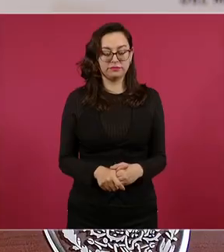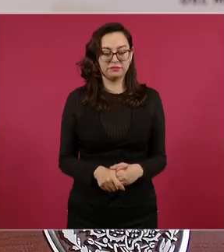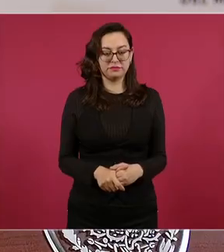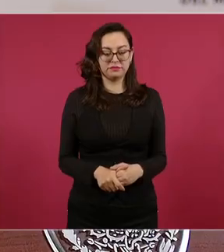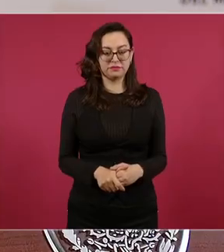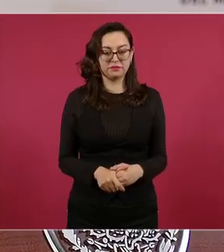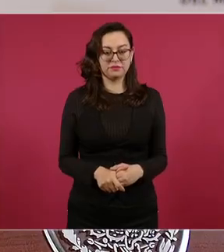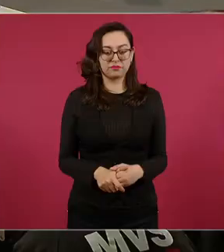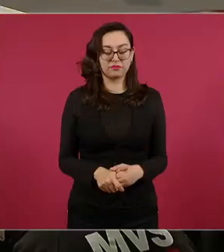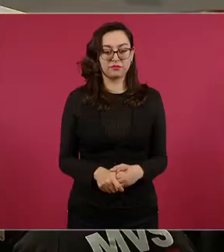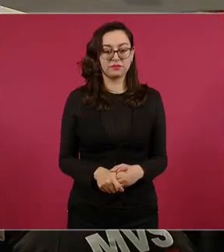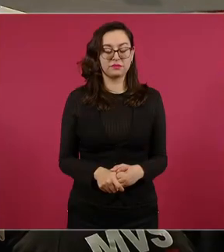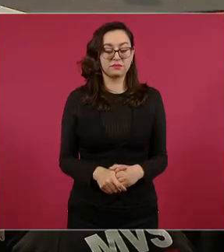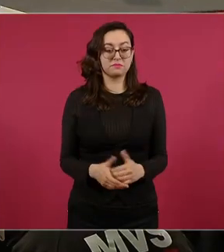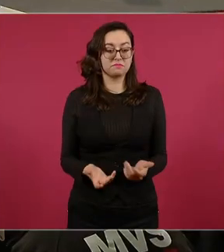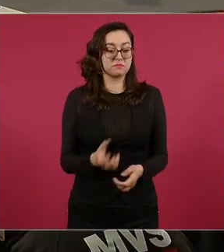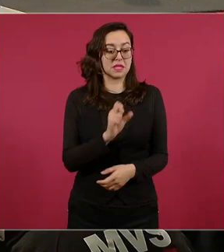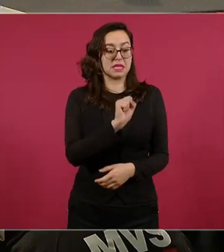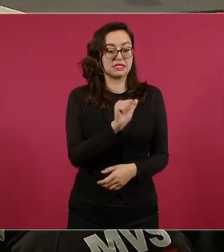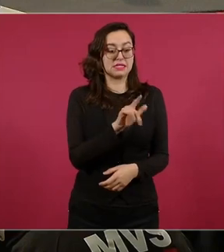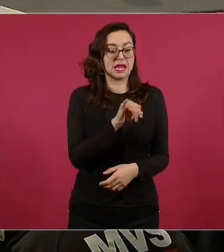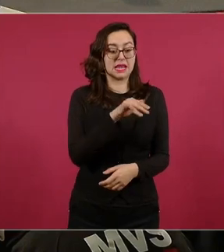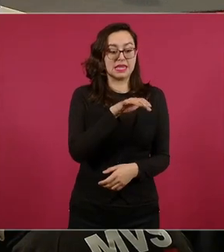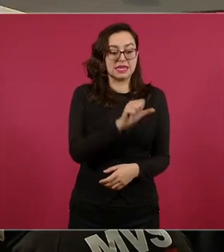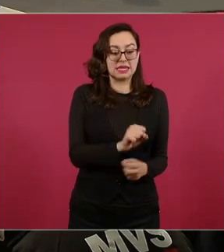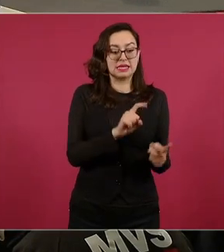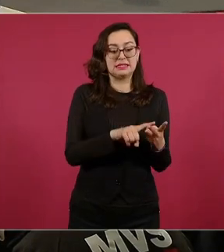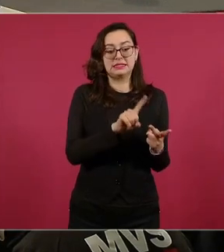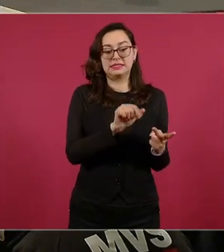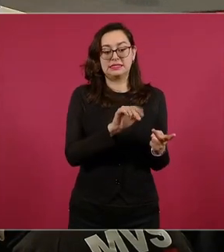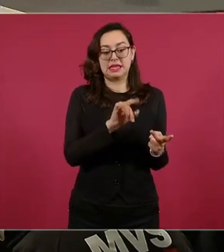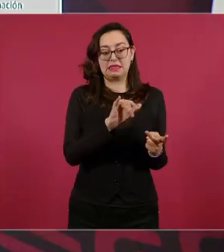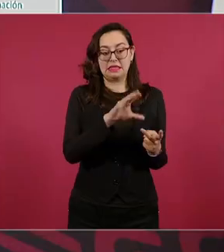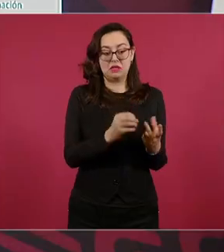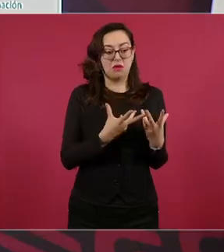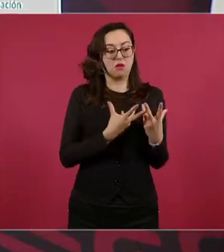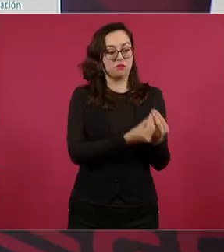consentido de Salinas y luego de Cedillo y de todos.